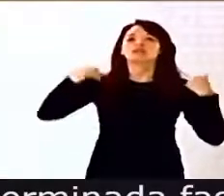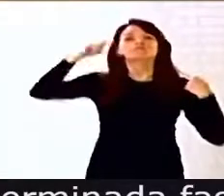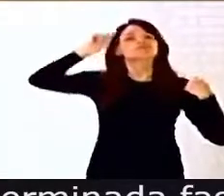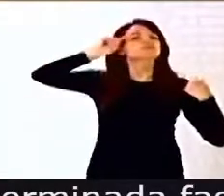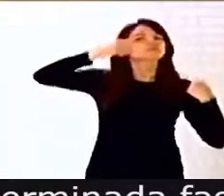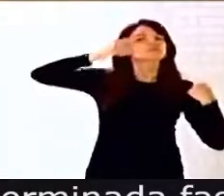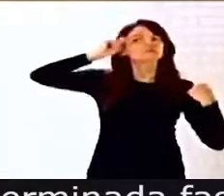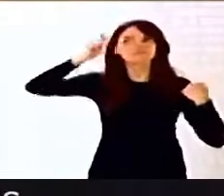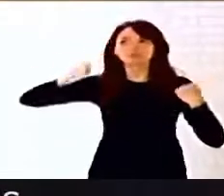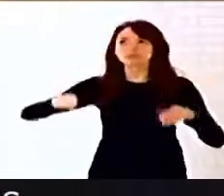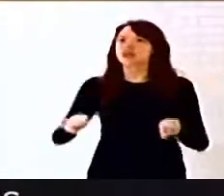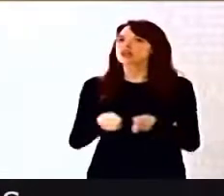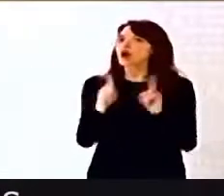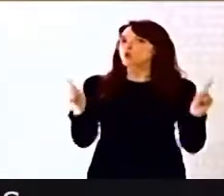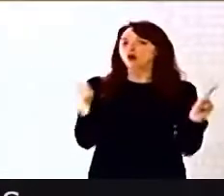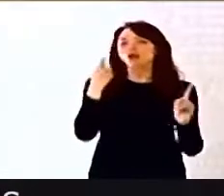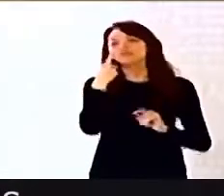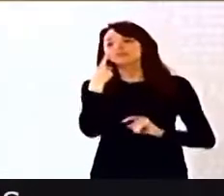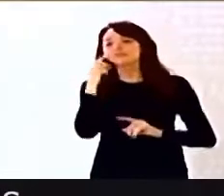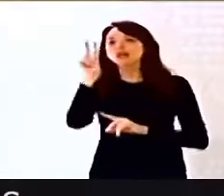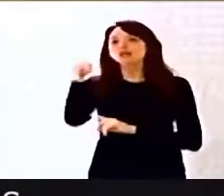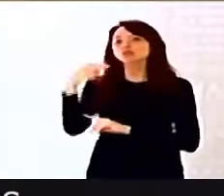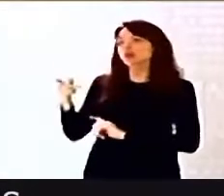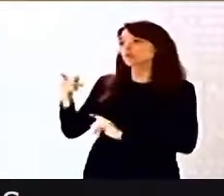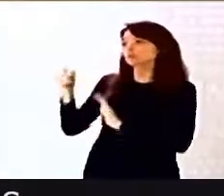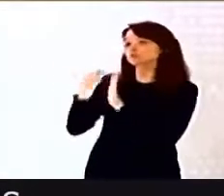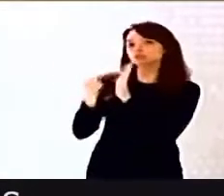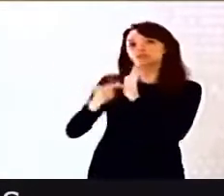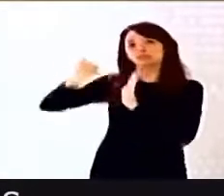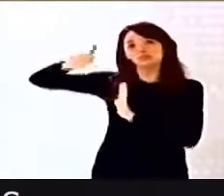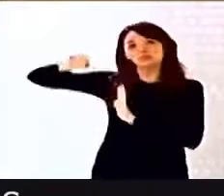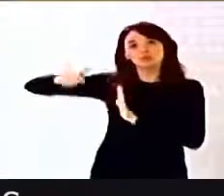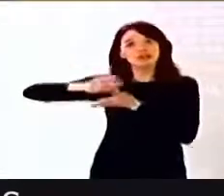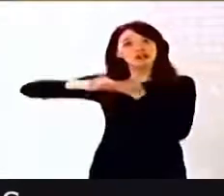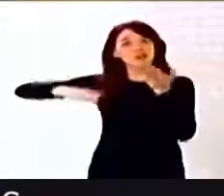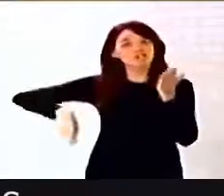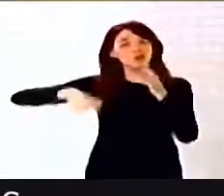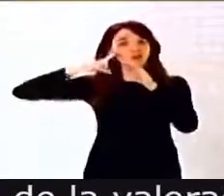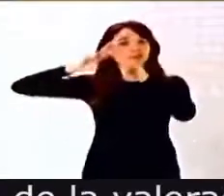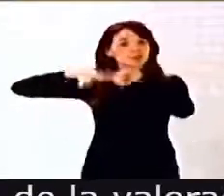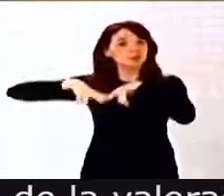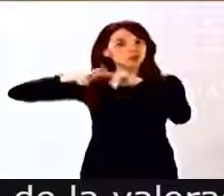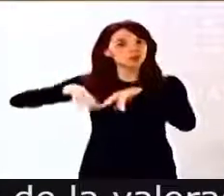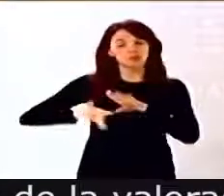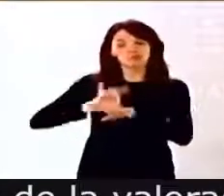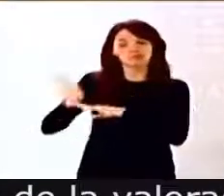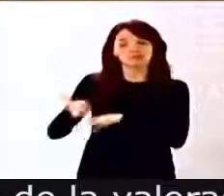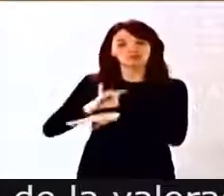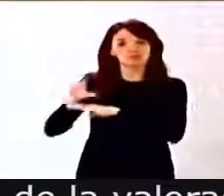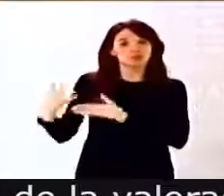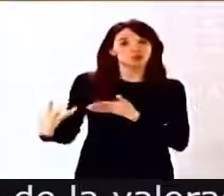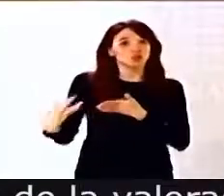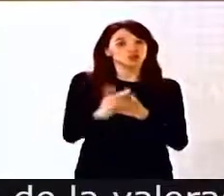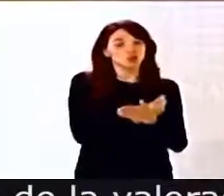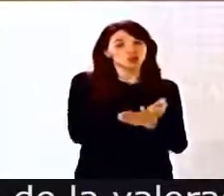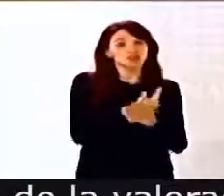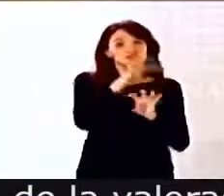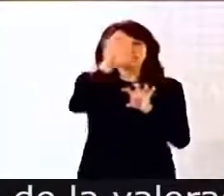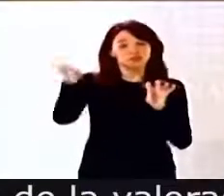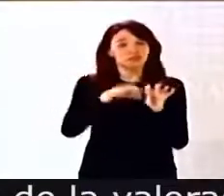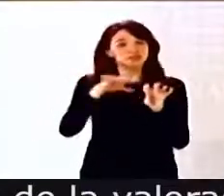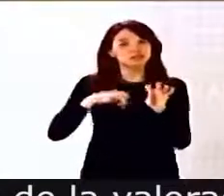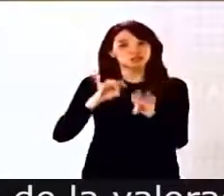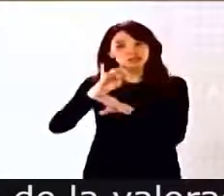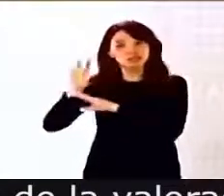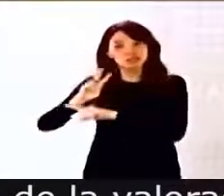independientemente de cuál haya sido el resultado de la valoración de los informes que hemos enviado todas y cada una de las